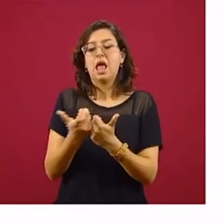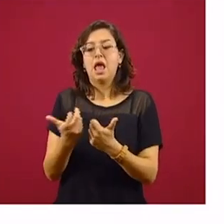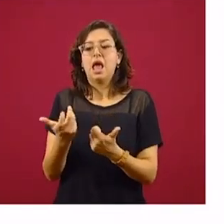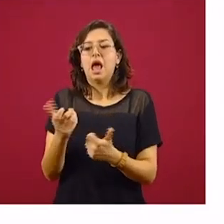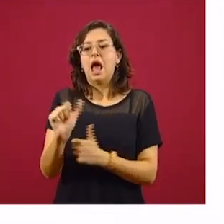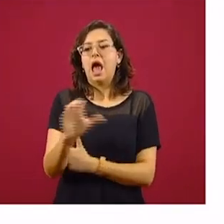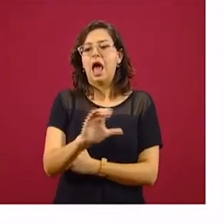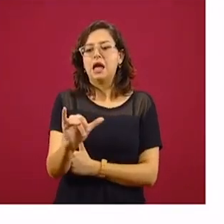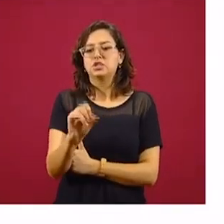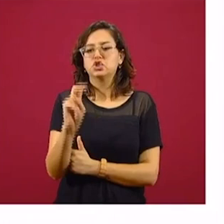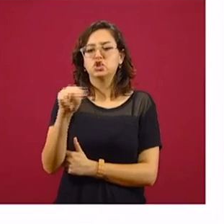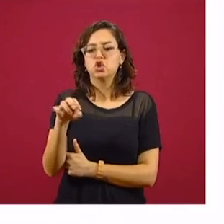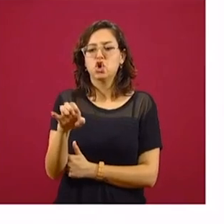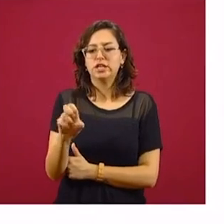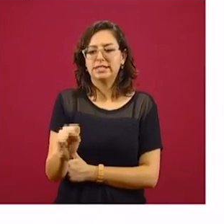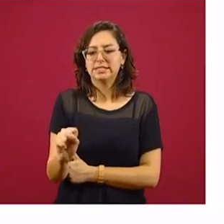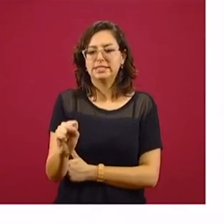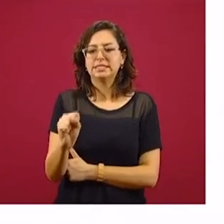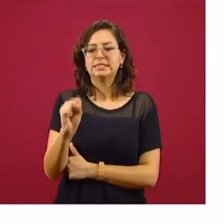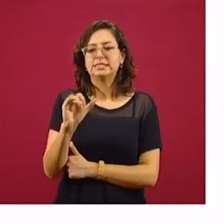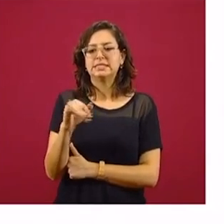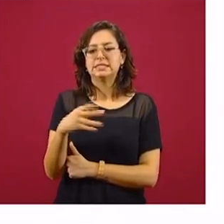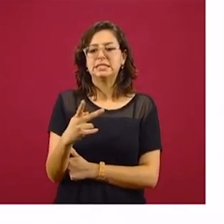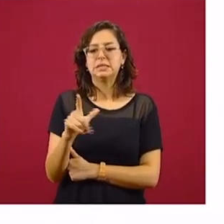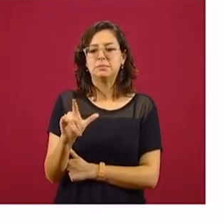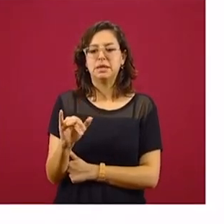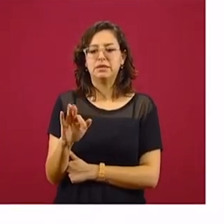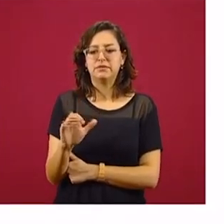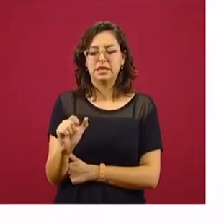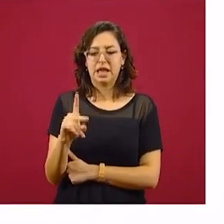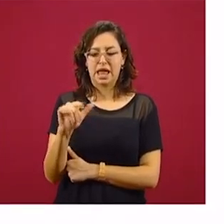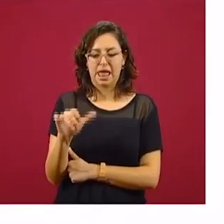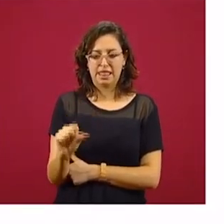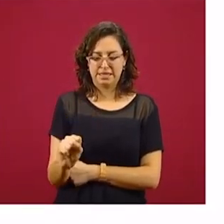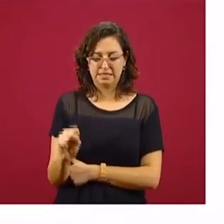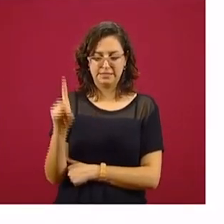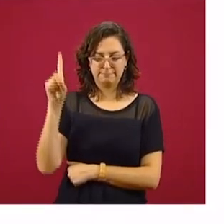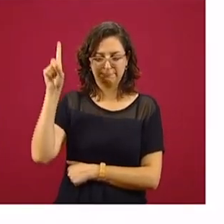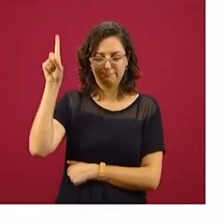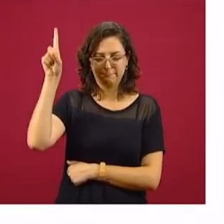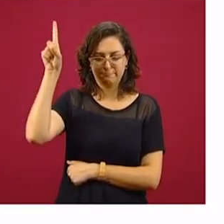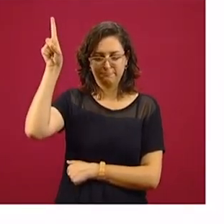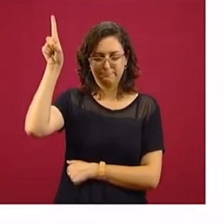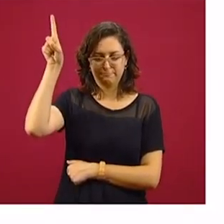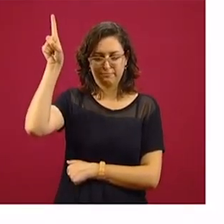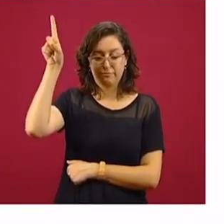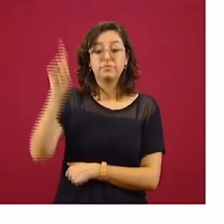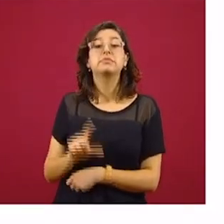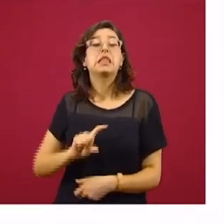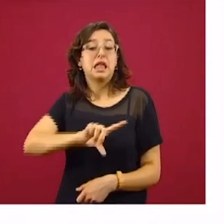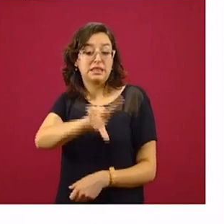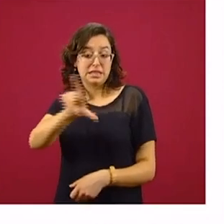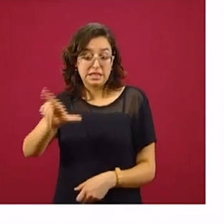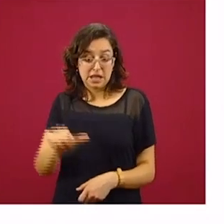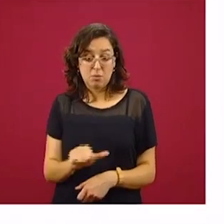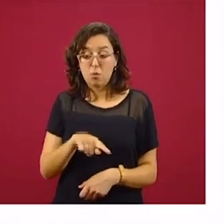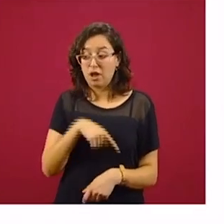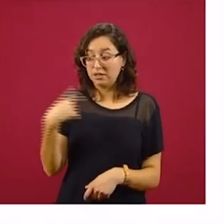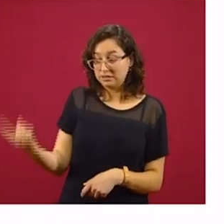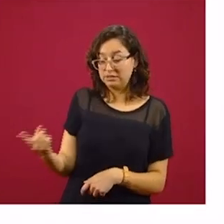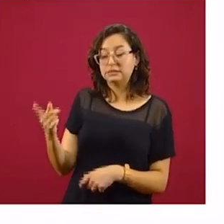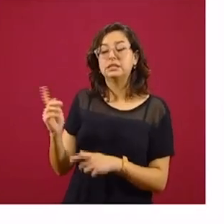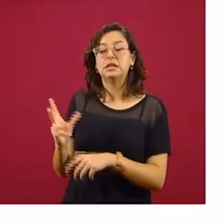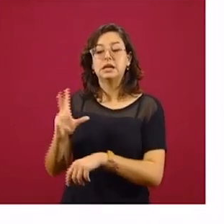Simplificadas. Posteriormente, Daniel Jiménez de CONAMER se referirá a la licencia de funcionamiento que corresponde al